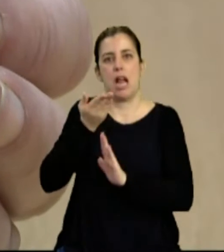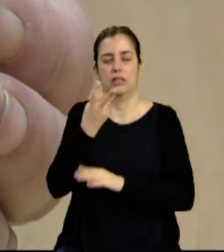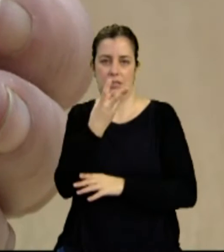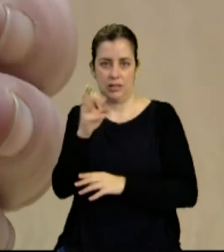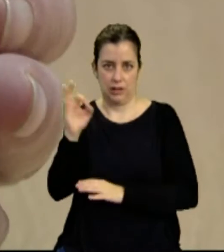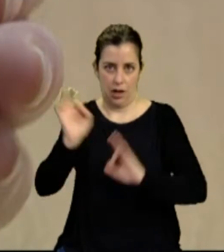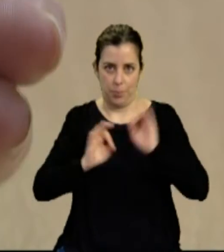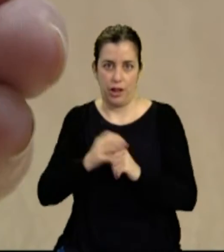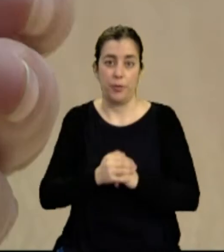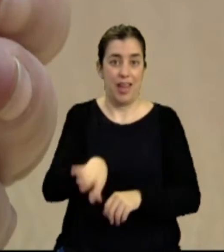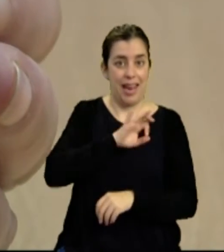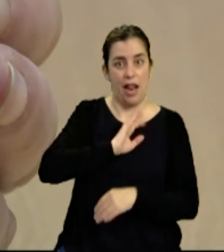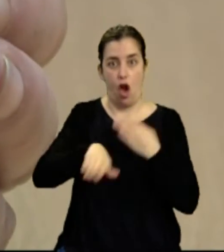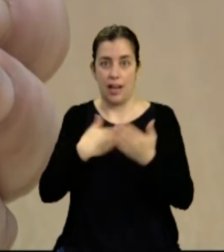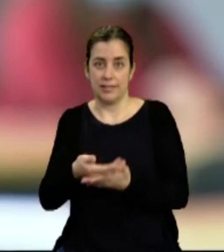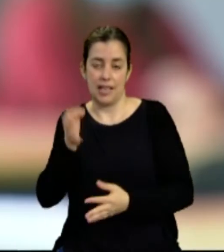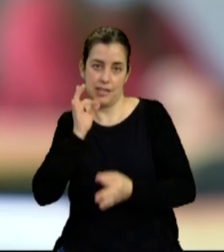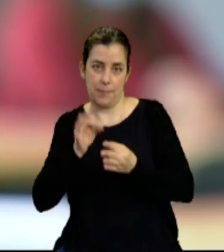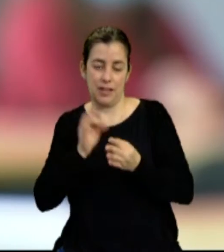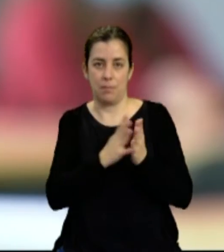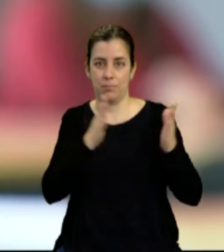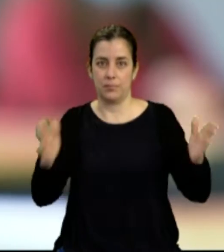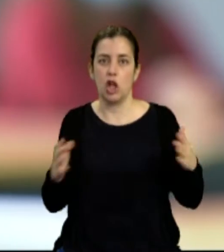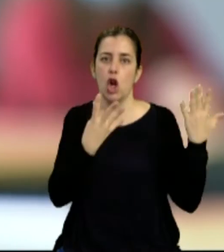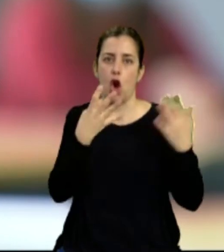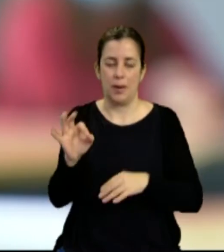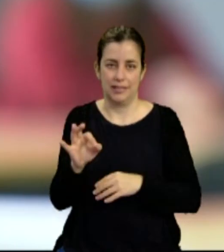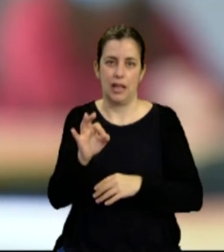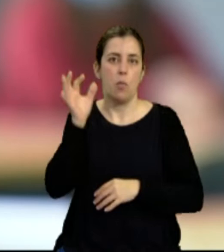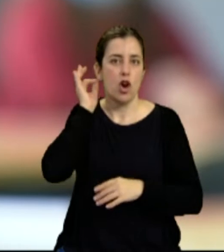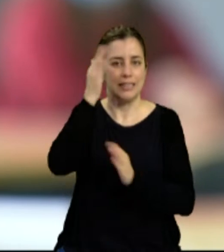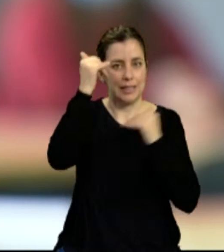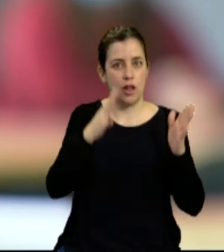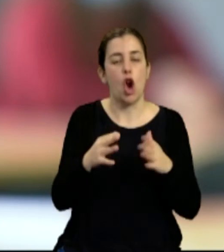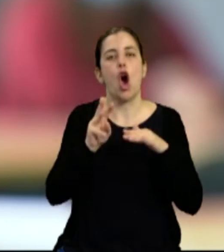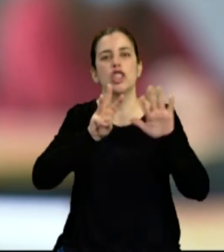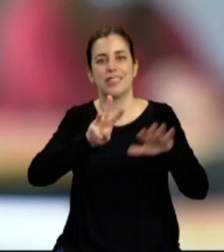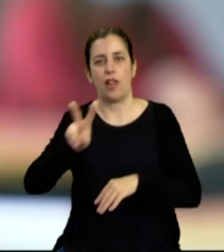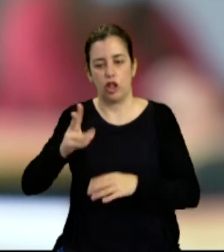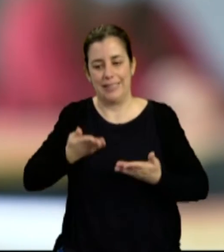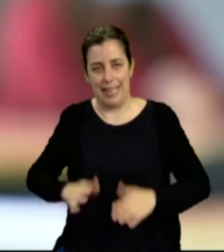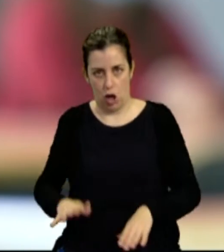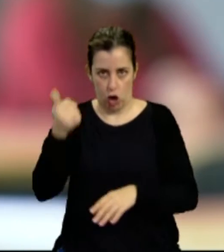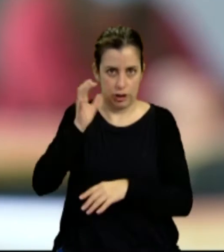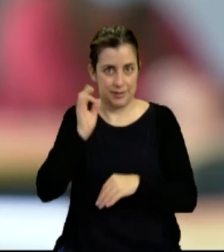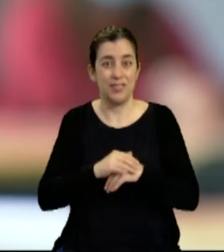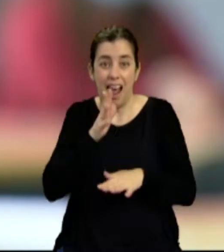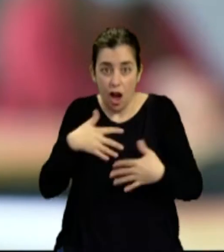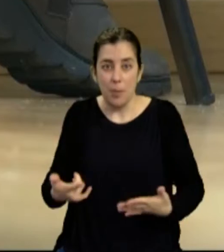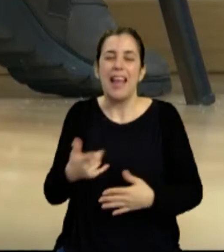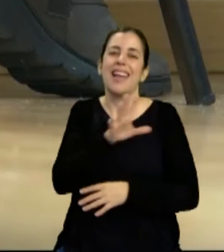enero y septiembre se ha atendido a 90 mujeres y 82 hijos e hijas. Actualmente en Navarra,